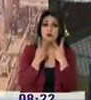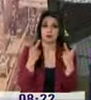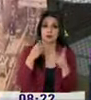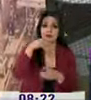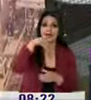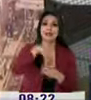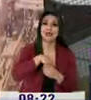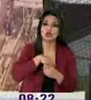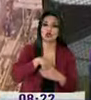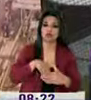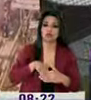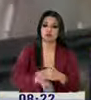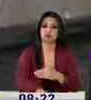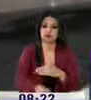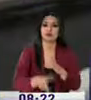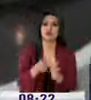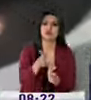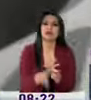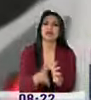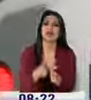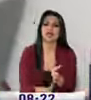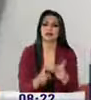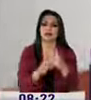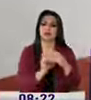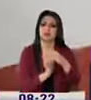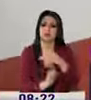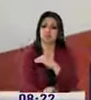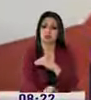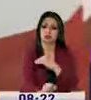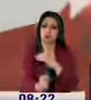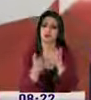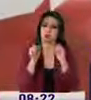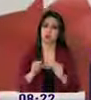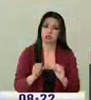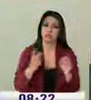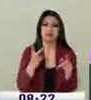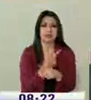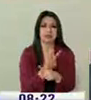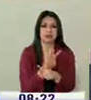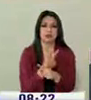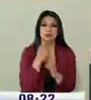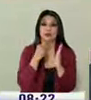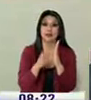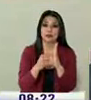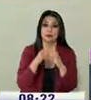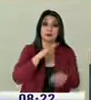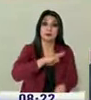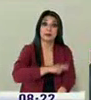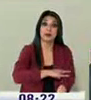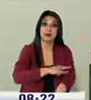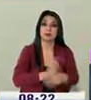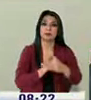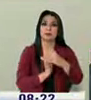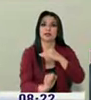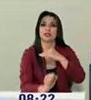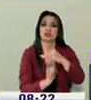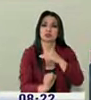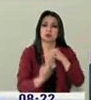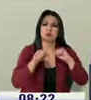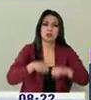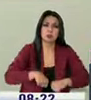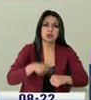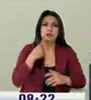de estaciones subterráneas de transporte público podrían implicar riesgos. Estamos hablando de que los baños en los metros se pueden